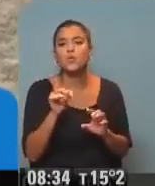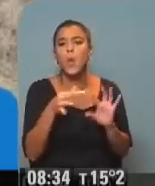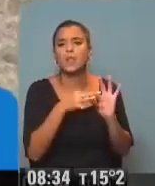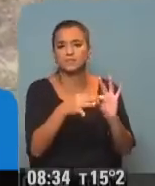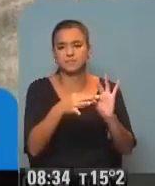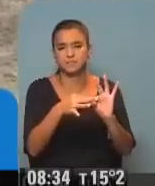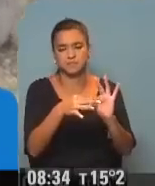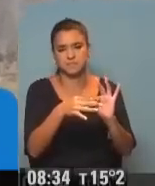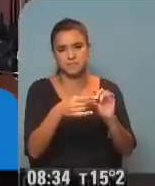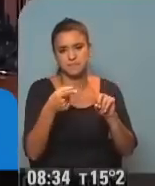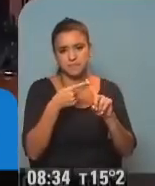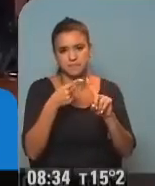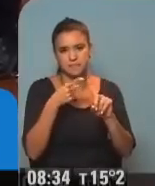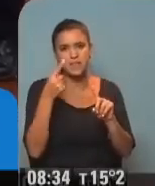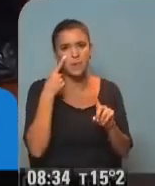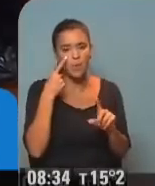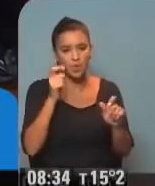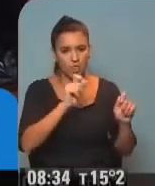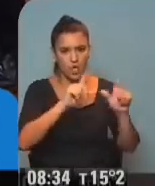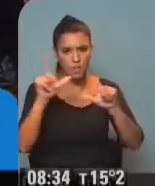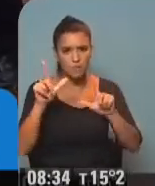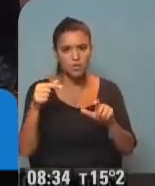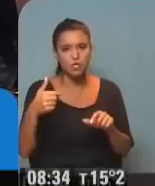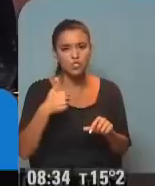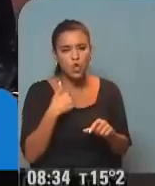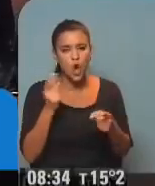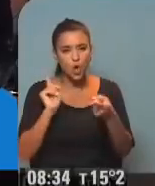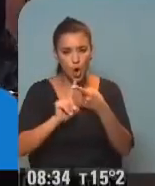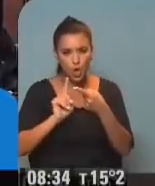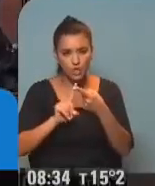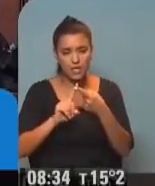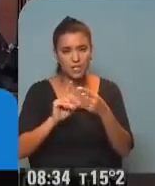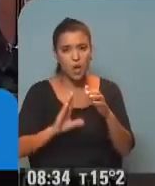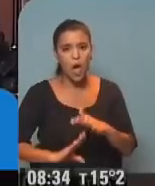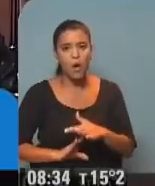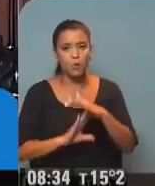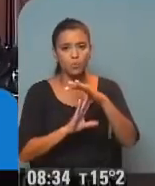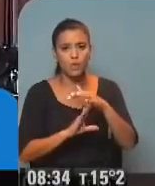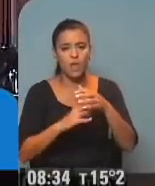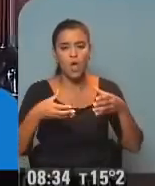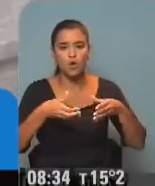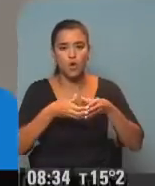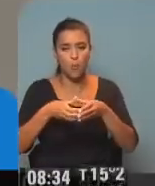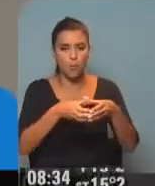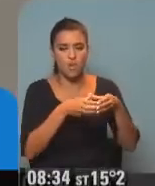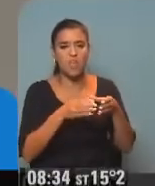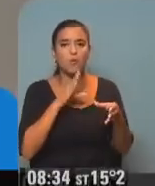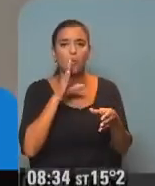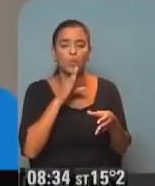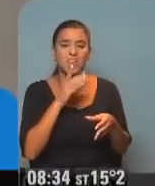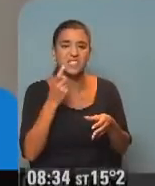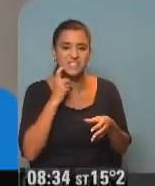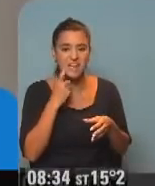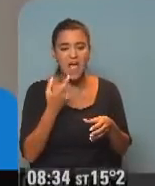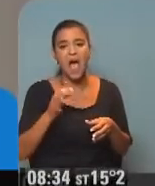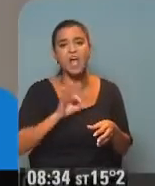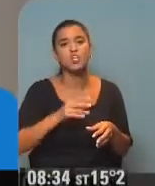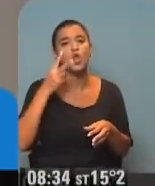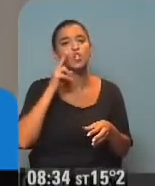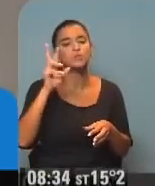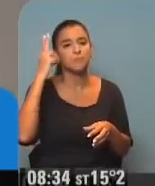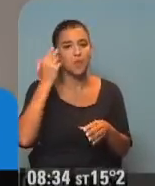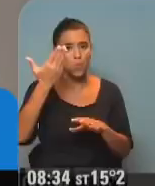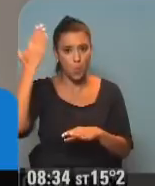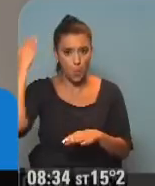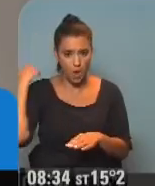vinculación alguna. Ahí estamos viendo imágenes. Sí, yo estuve en contacto con las autoridades de la comunidad judía de San Luis. En el año 2009 hubo una